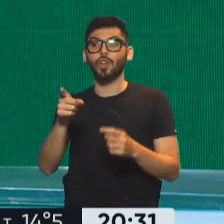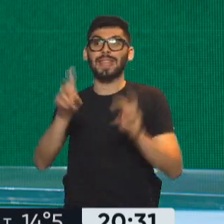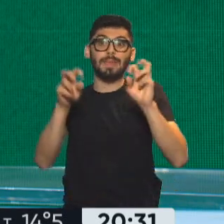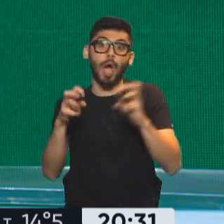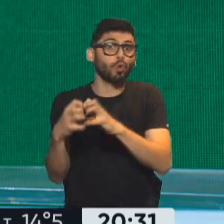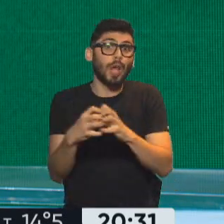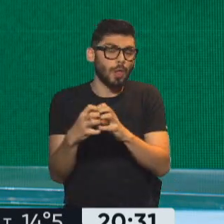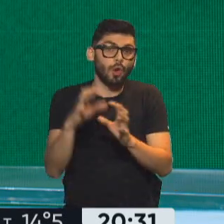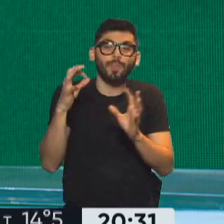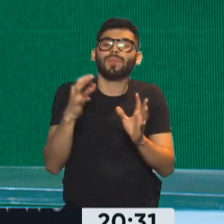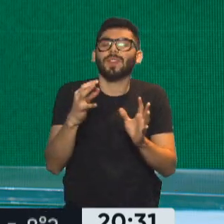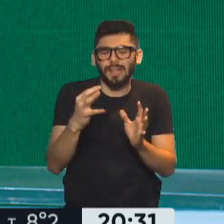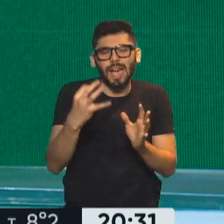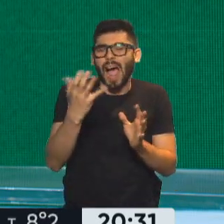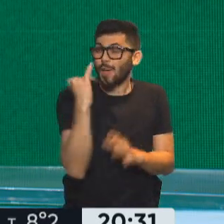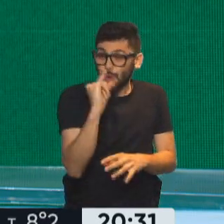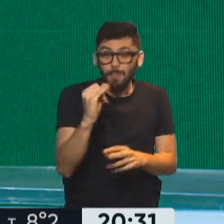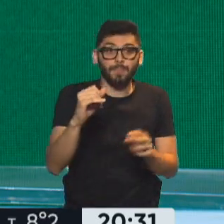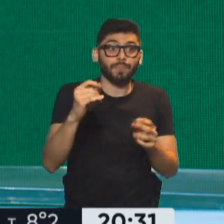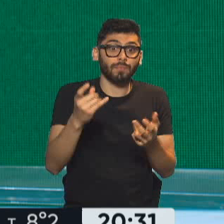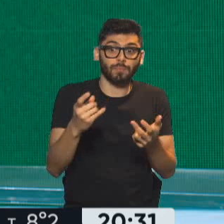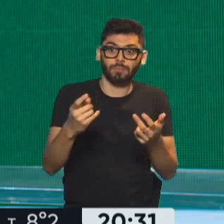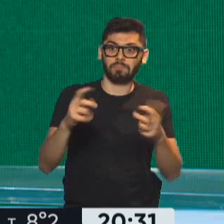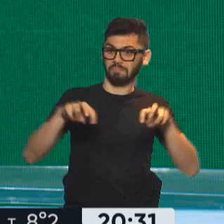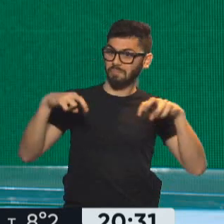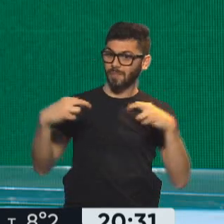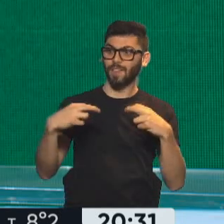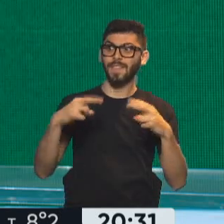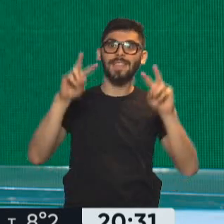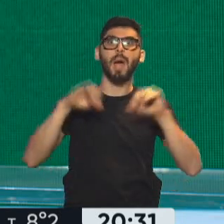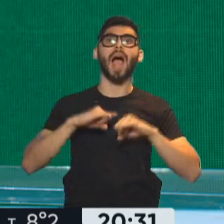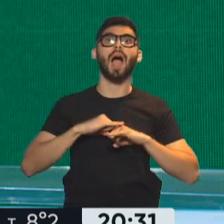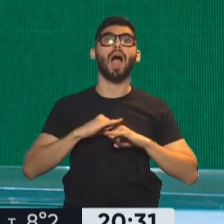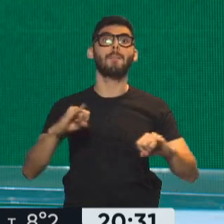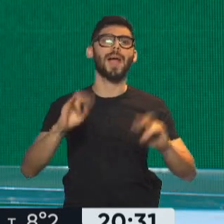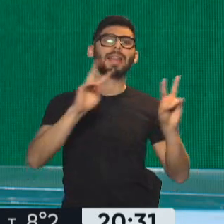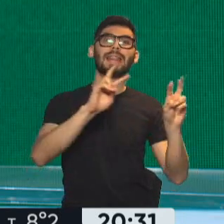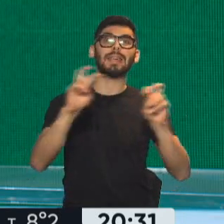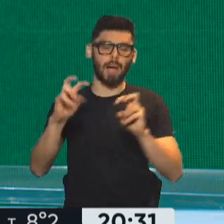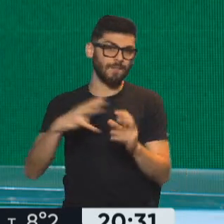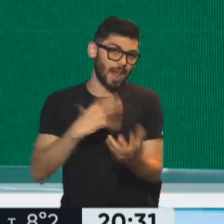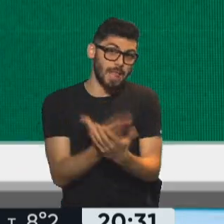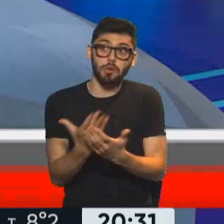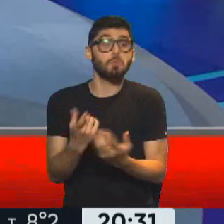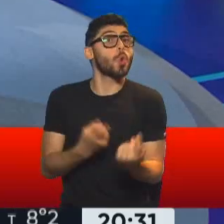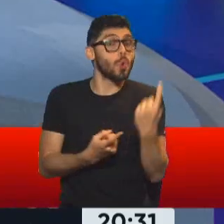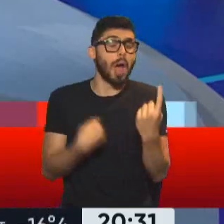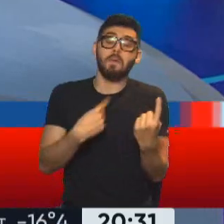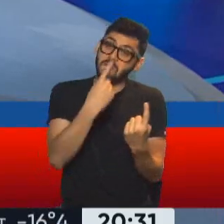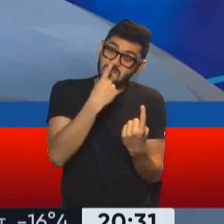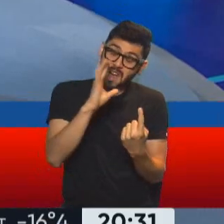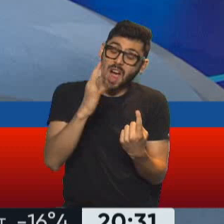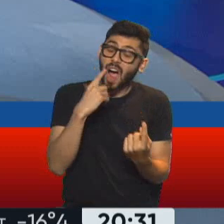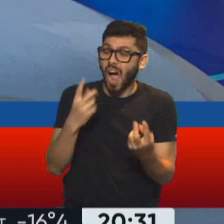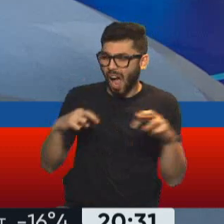Ayer decíamos, faltan muchos temas sobre la mesa en esta campaña, en este año de campaña. A mí me resulta curioso, vamos a escuchar ahora a la